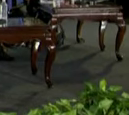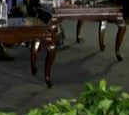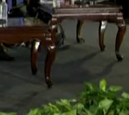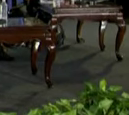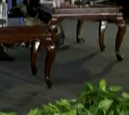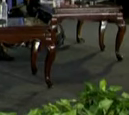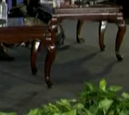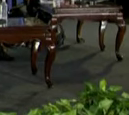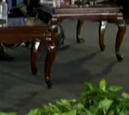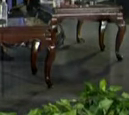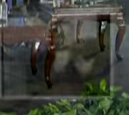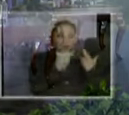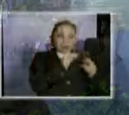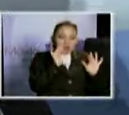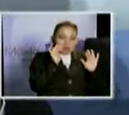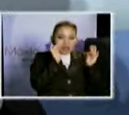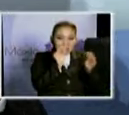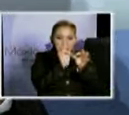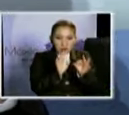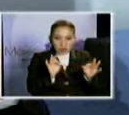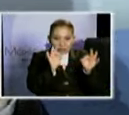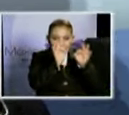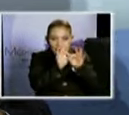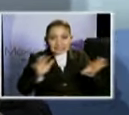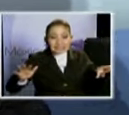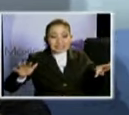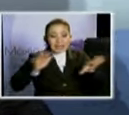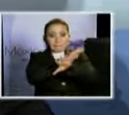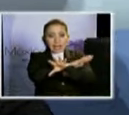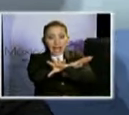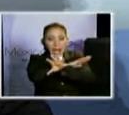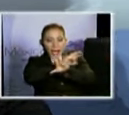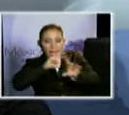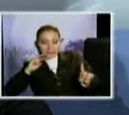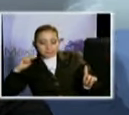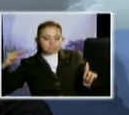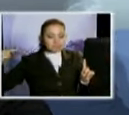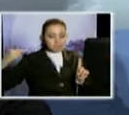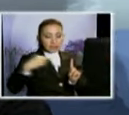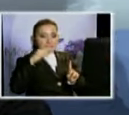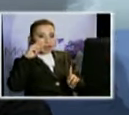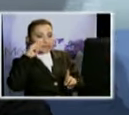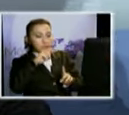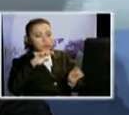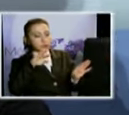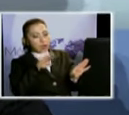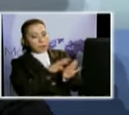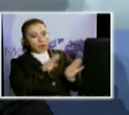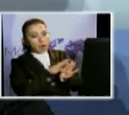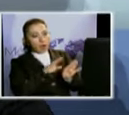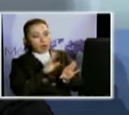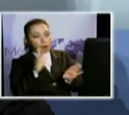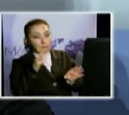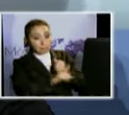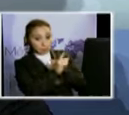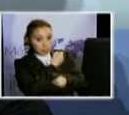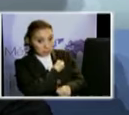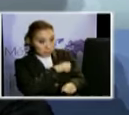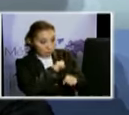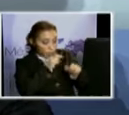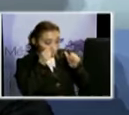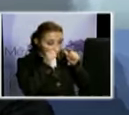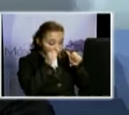al mensaje, yo creo que central, que es el cambiar el enfoque con el que abordamos esto, verlo como no nada más un problema de salud,